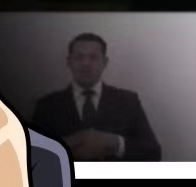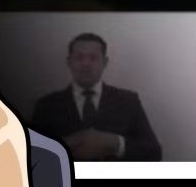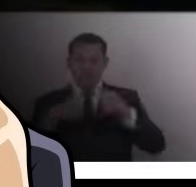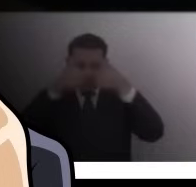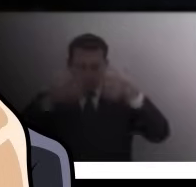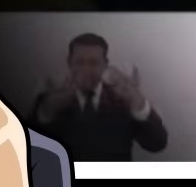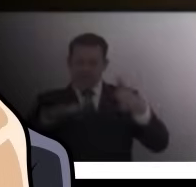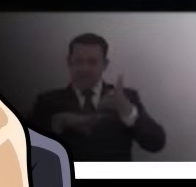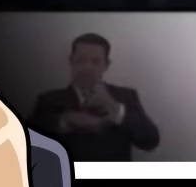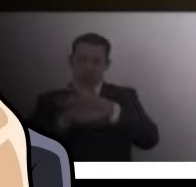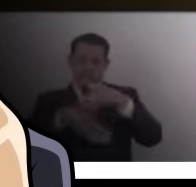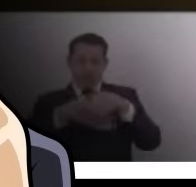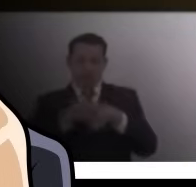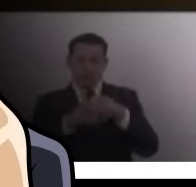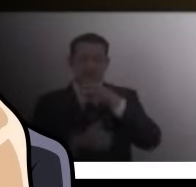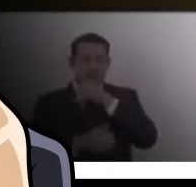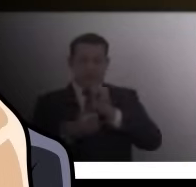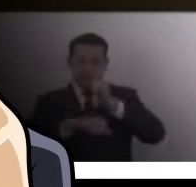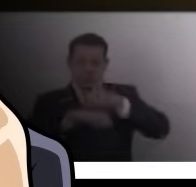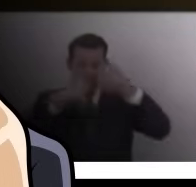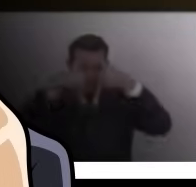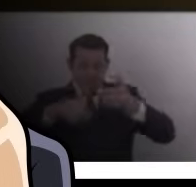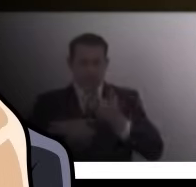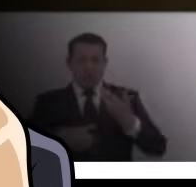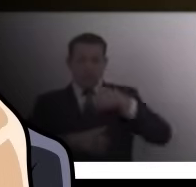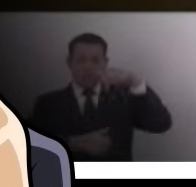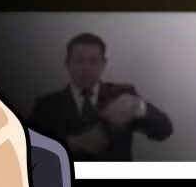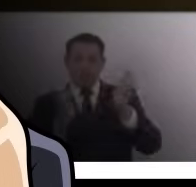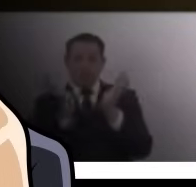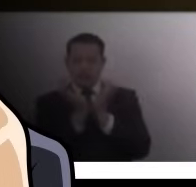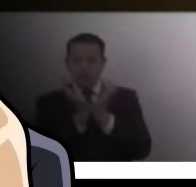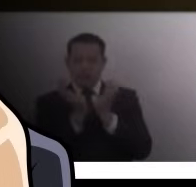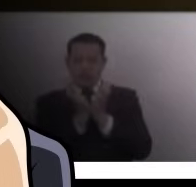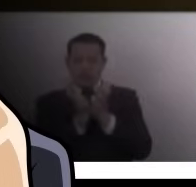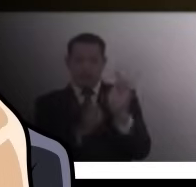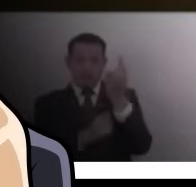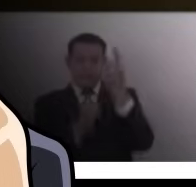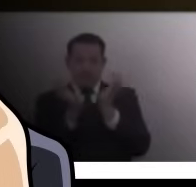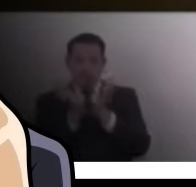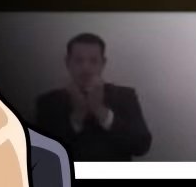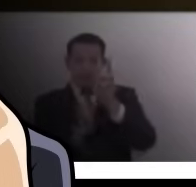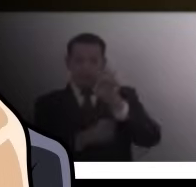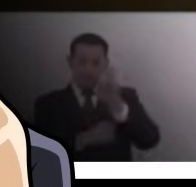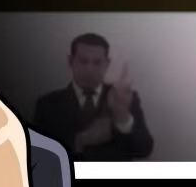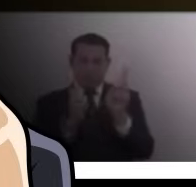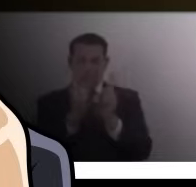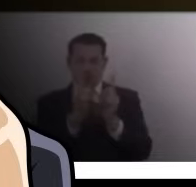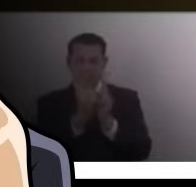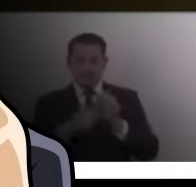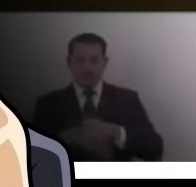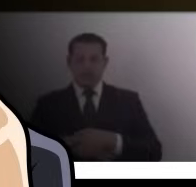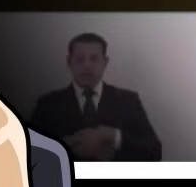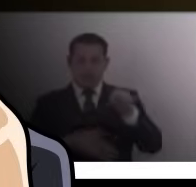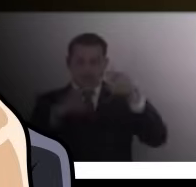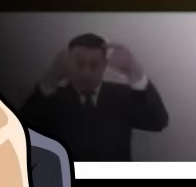dejaron aprobado los diputados anteriores. Y que nosotros aquí en mayo, el primero de mayo del 2021, encontramos.